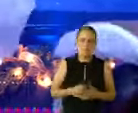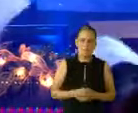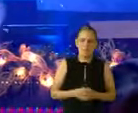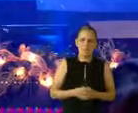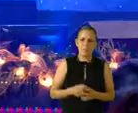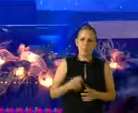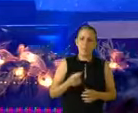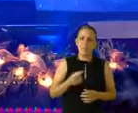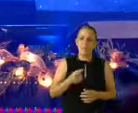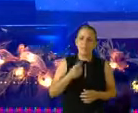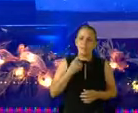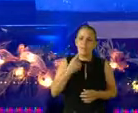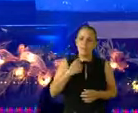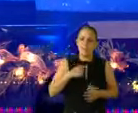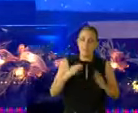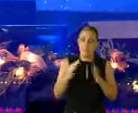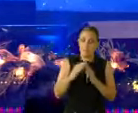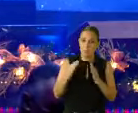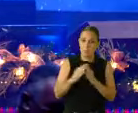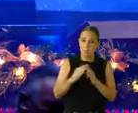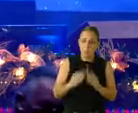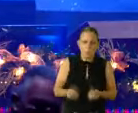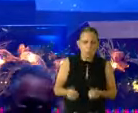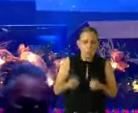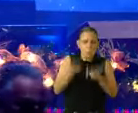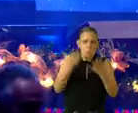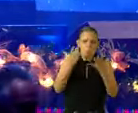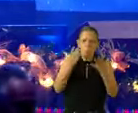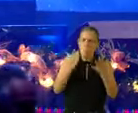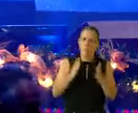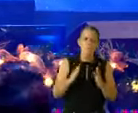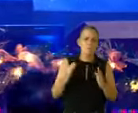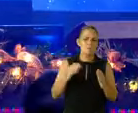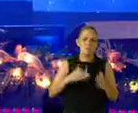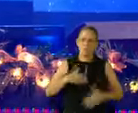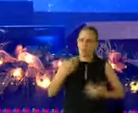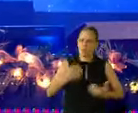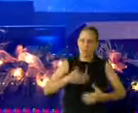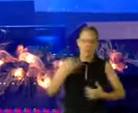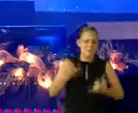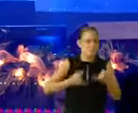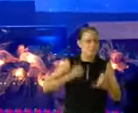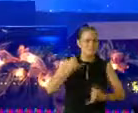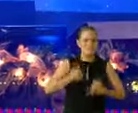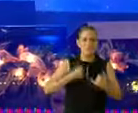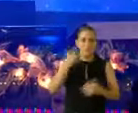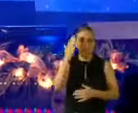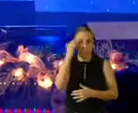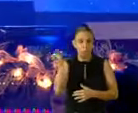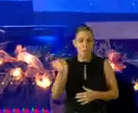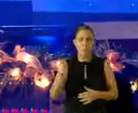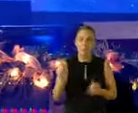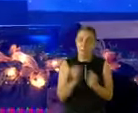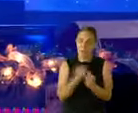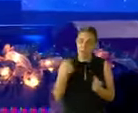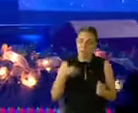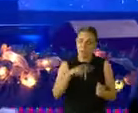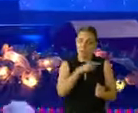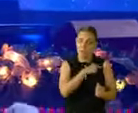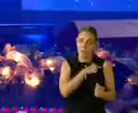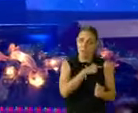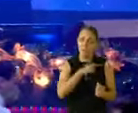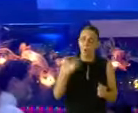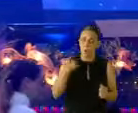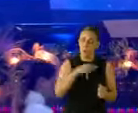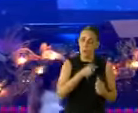Decían en mi barrio, exageradamente contentos y gozosos, porque están con nosotros ya nuestros apóstoles Wanda, Rolón y